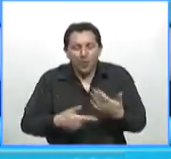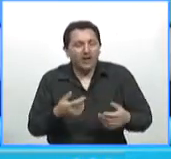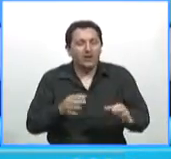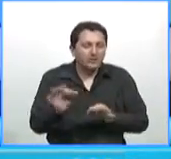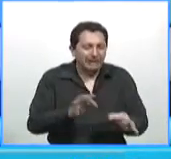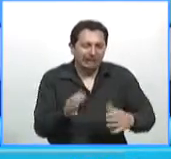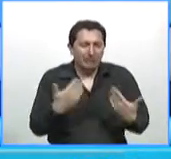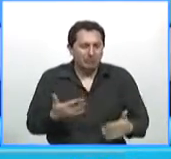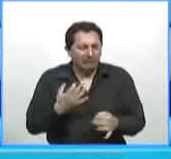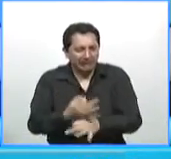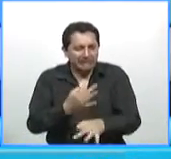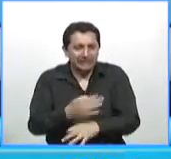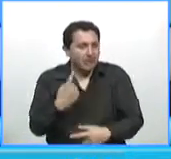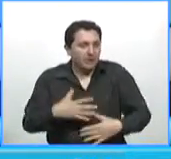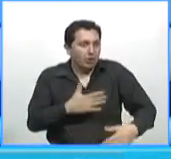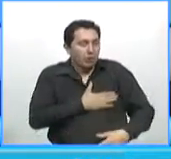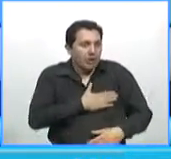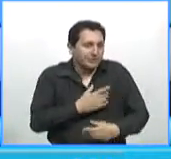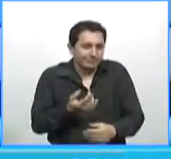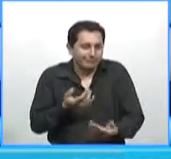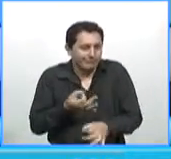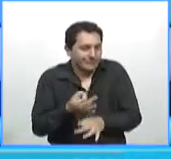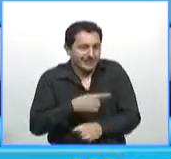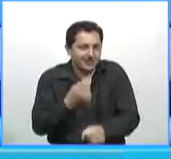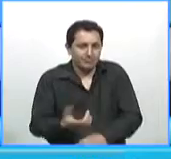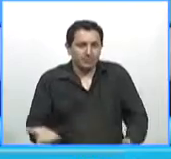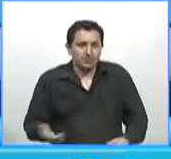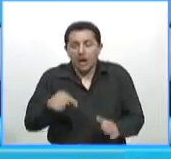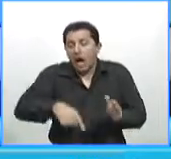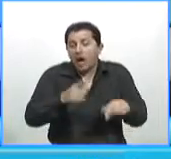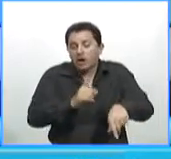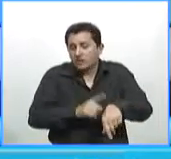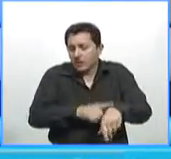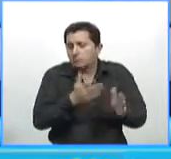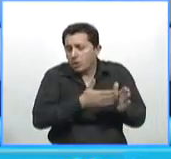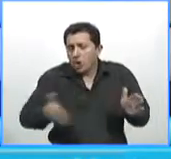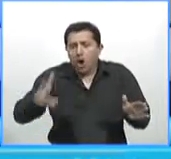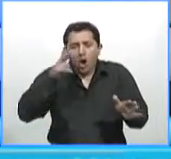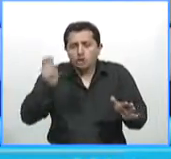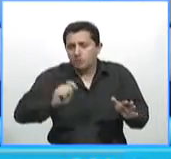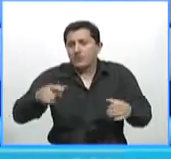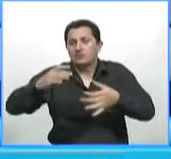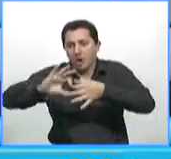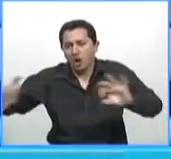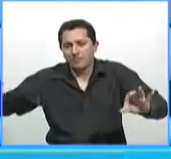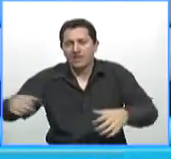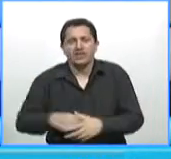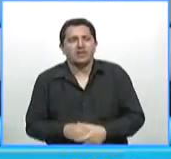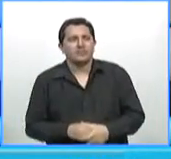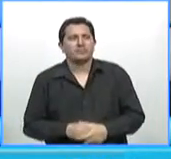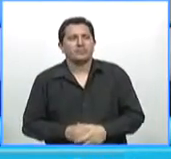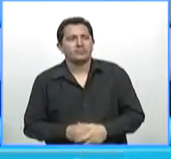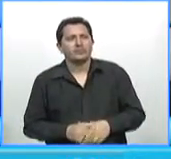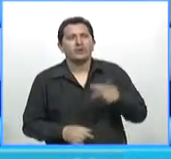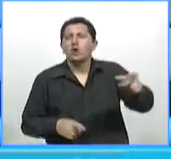el alma y la entrega, la tenemos. Ahora faltan 8 meses de trabajo. ¿Y qué tuvo de distinta la última charla antes